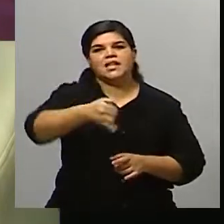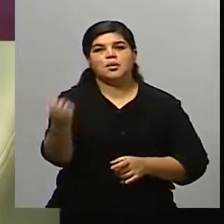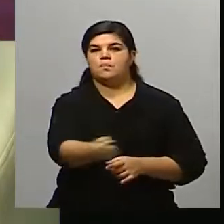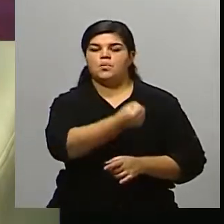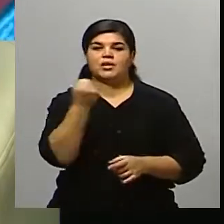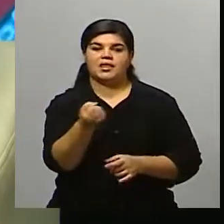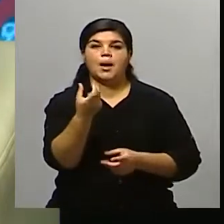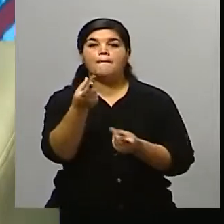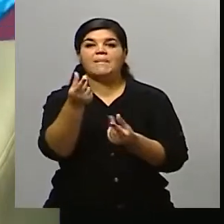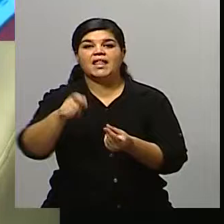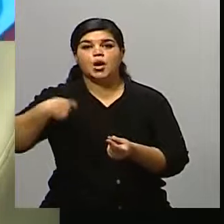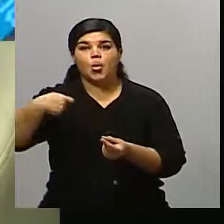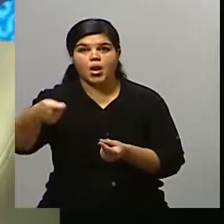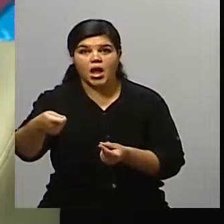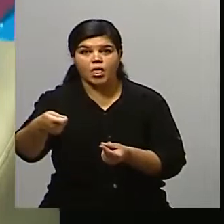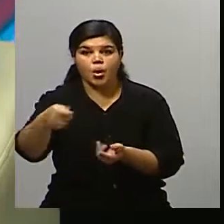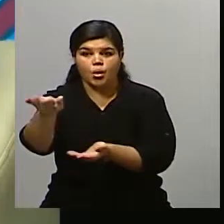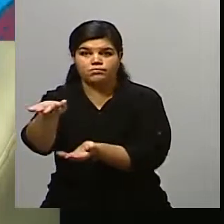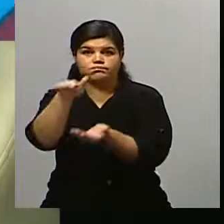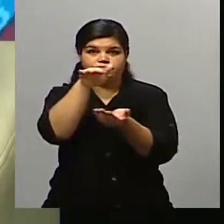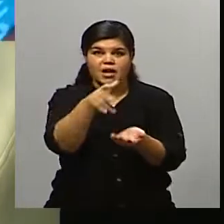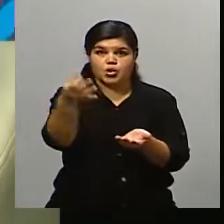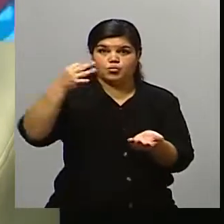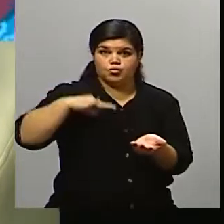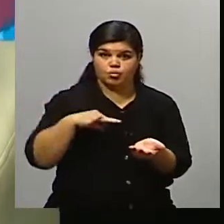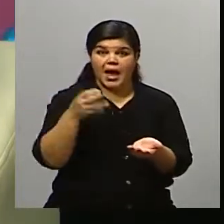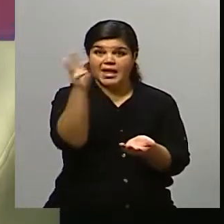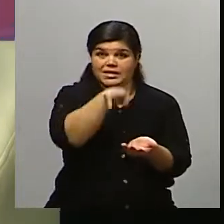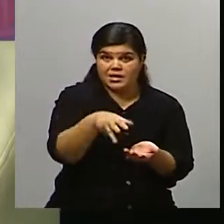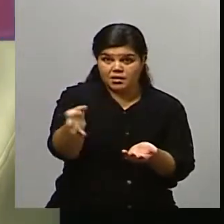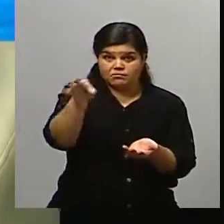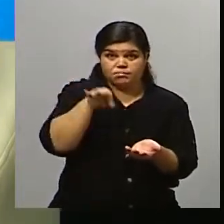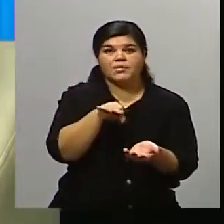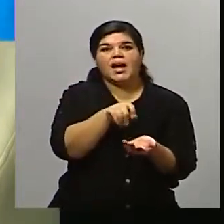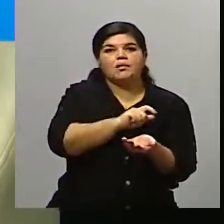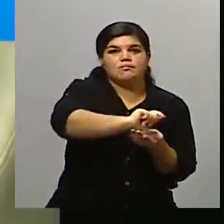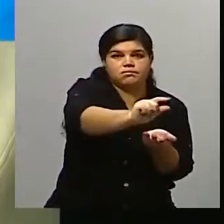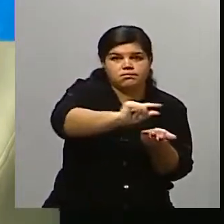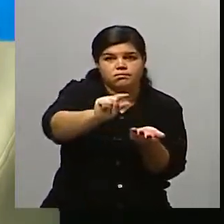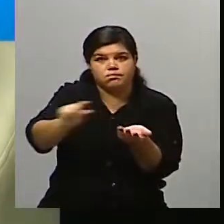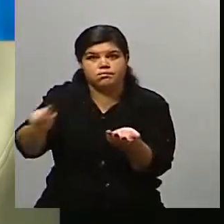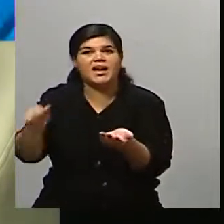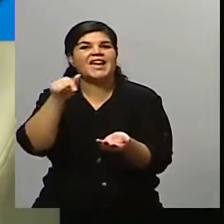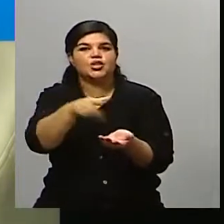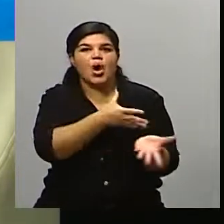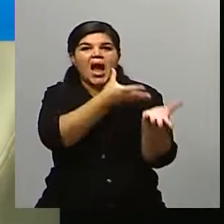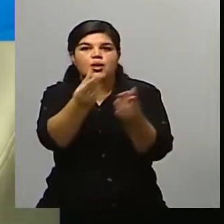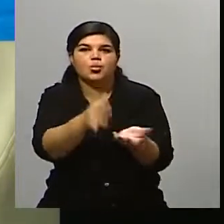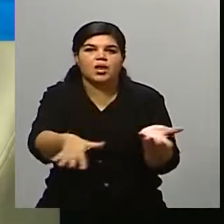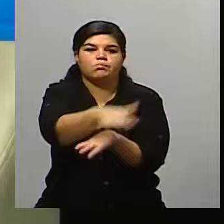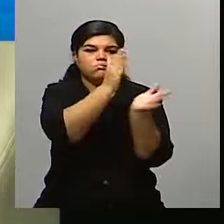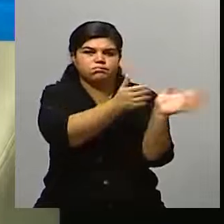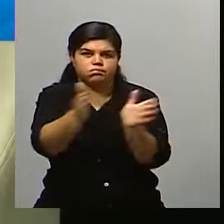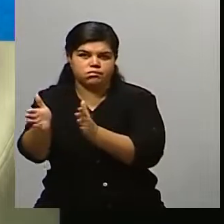jubilados, que por supuesto generaron rechazo como toda medida, principalmente cuando hablamos de una estatización, ¿no? Pero yo creo que ese ejemplo